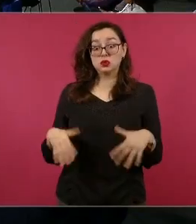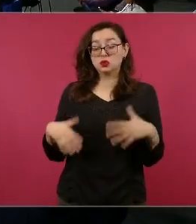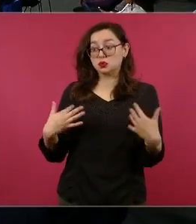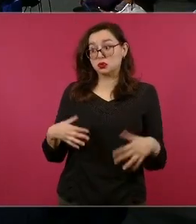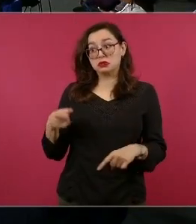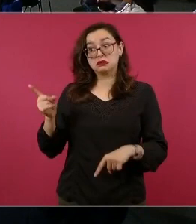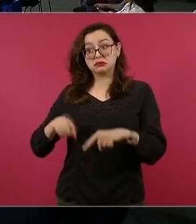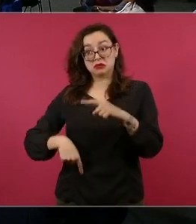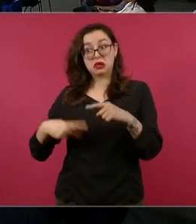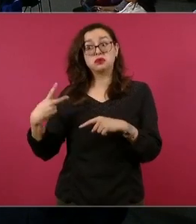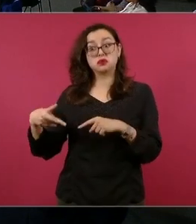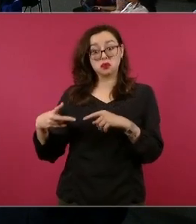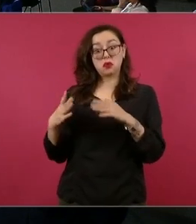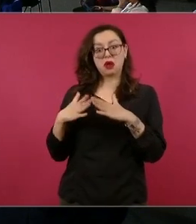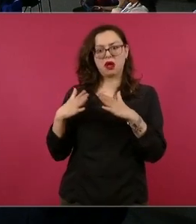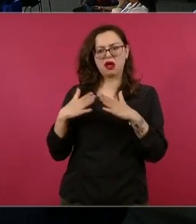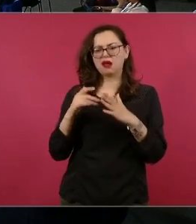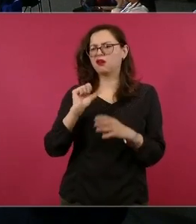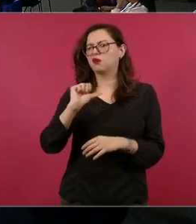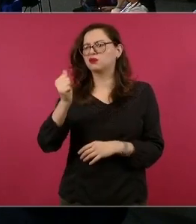con lo mismo,